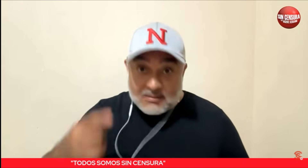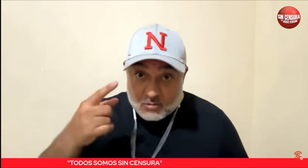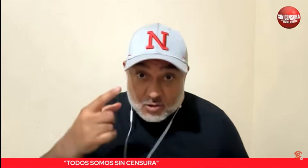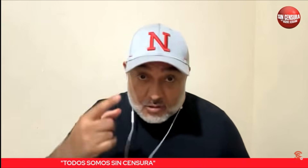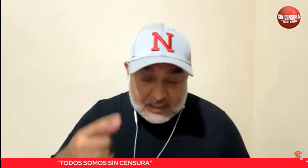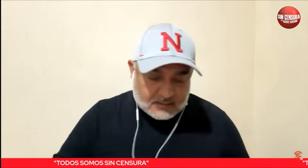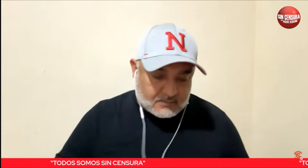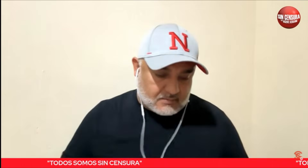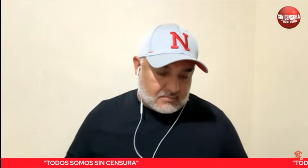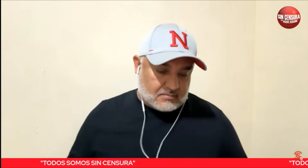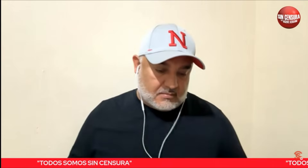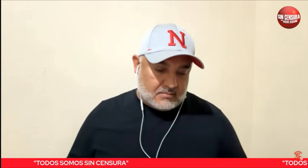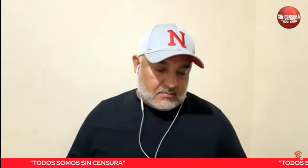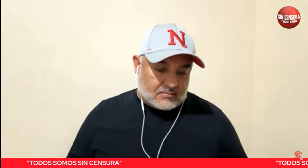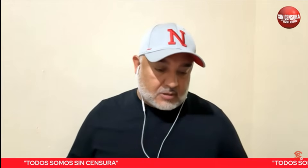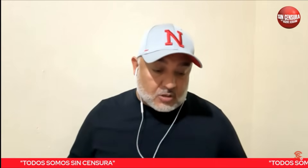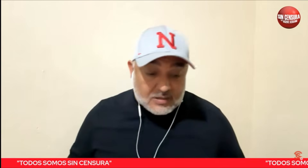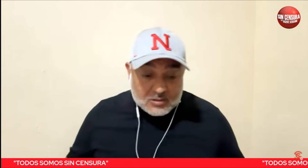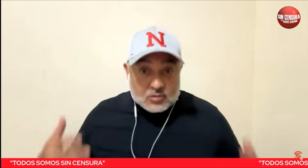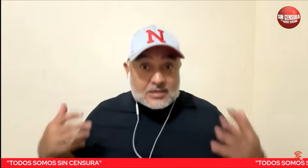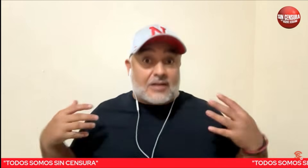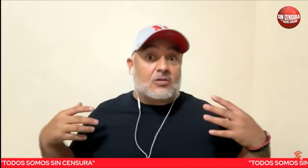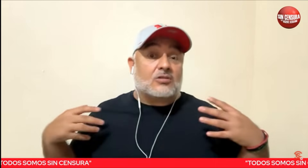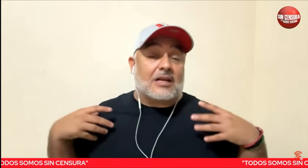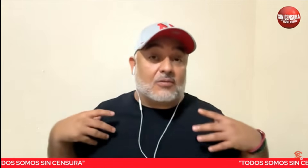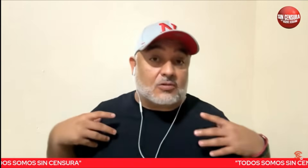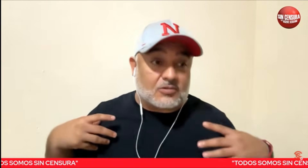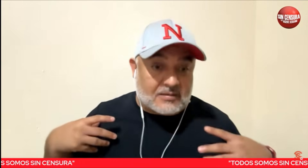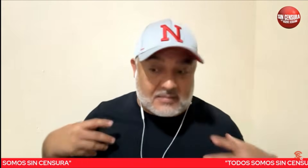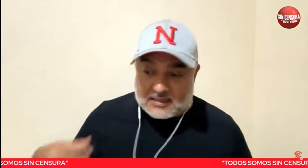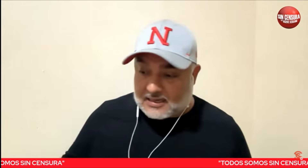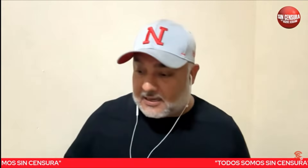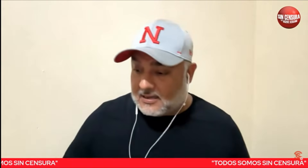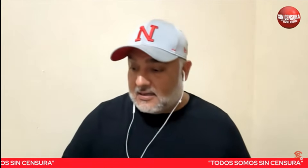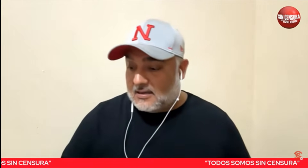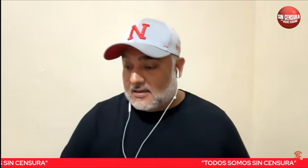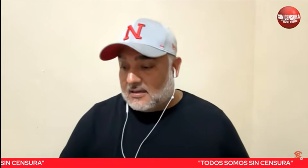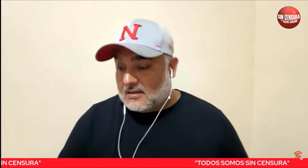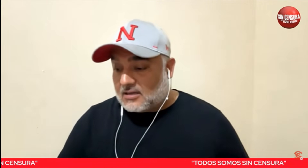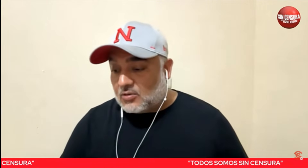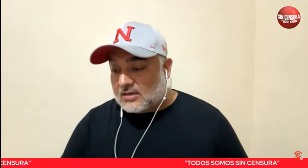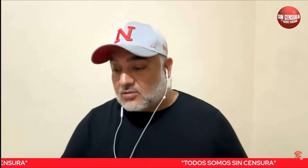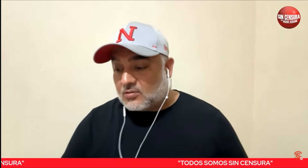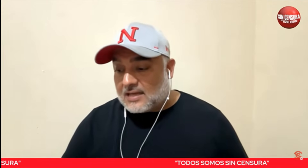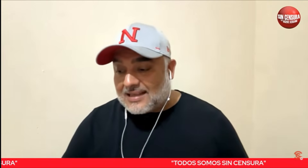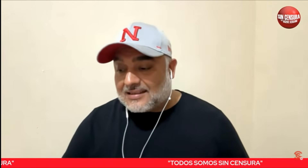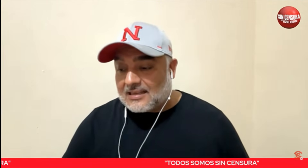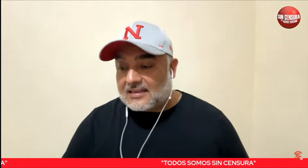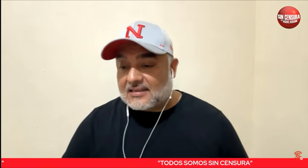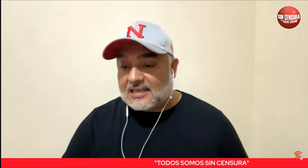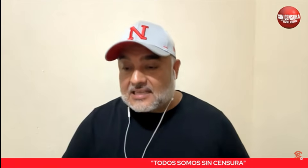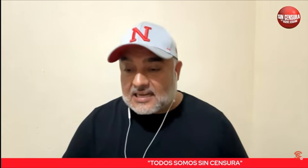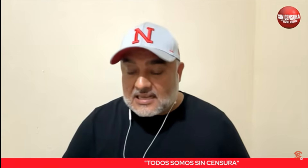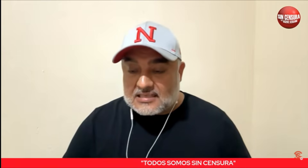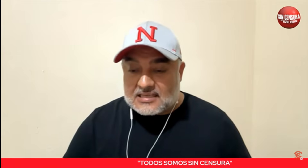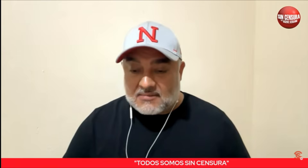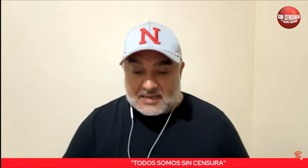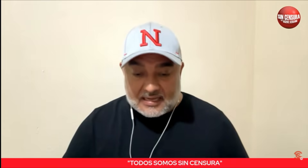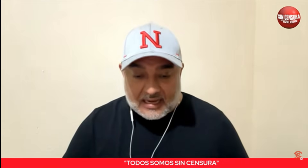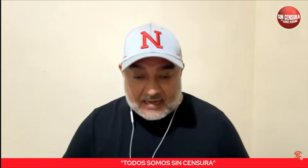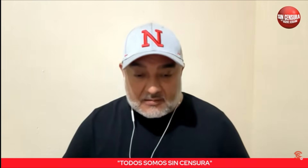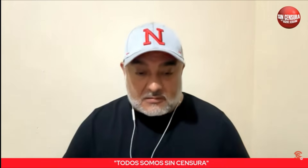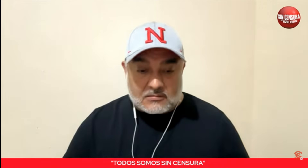y hay muchos, yo no he escuchado, salvo que usted me diga, que un estudiante de